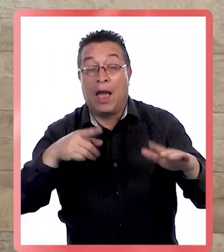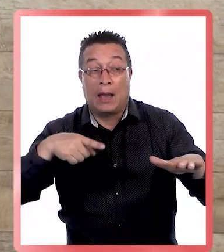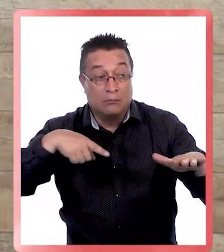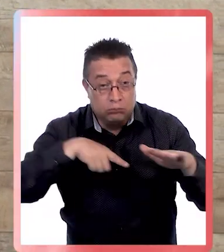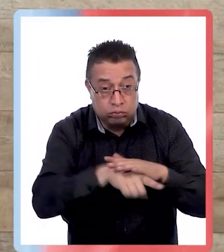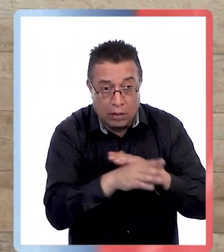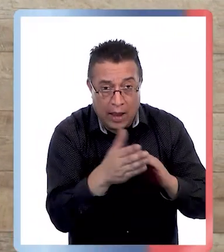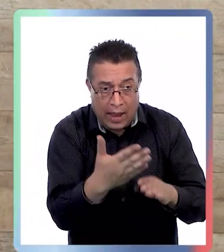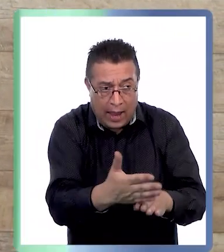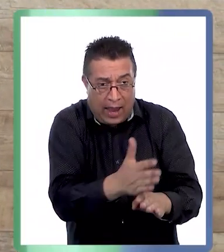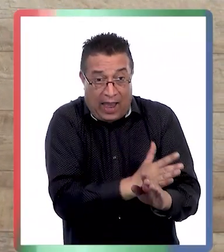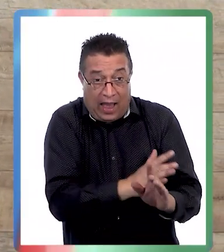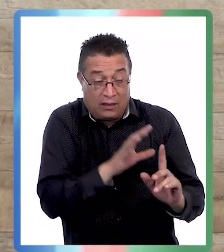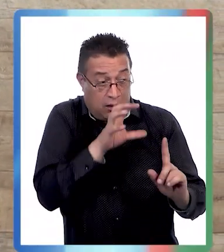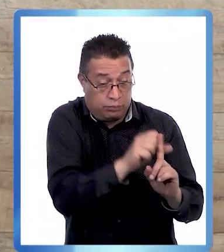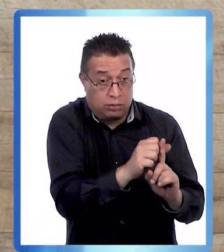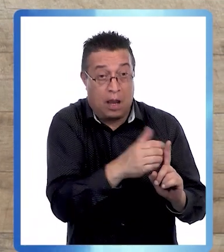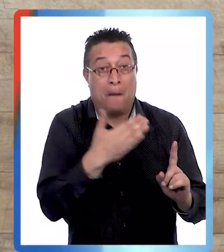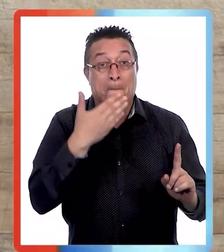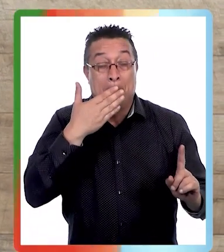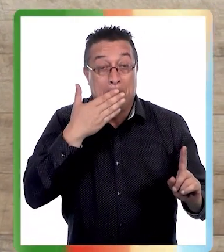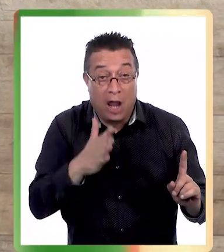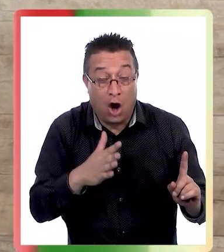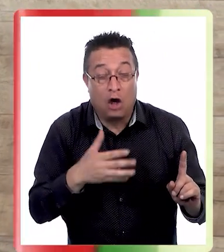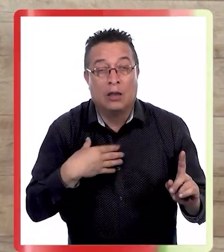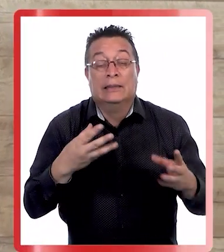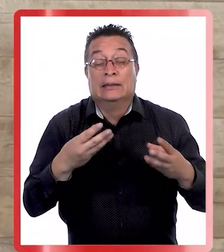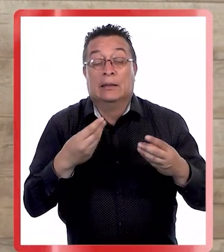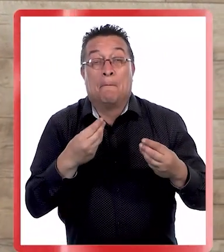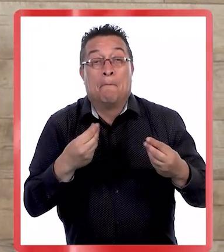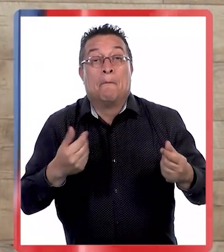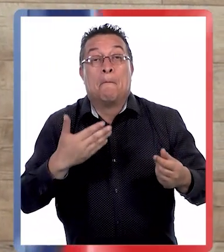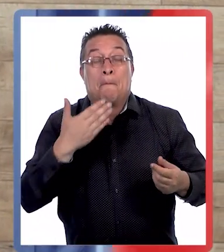los pacientes les va mejor, se sienten mejor y viven más.